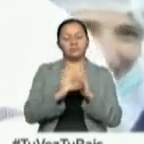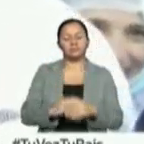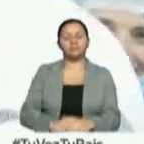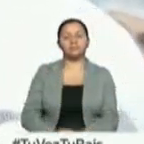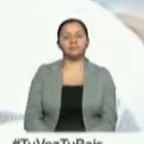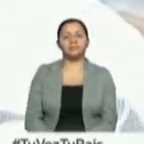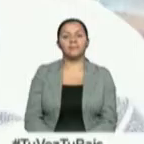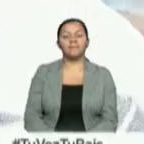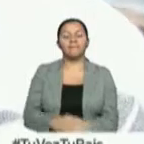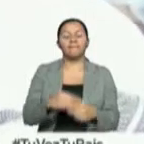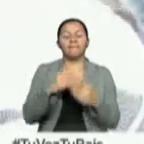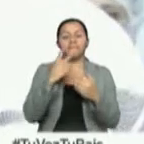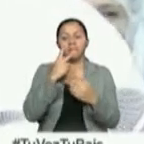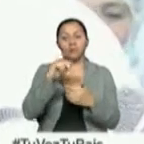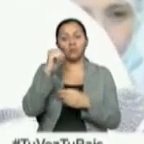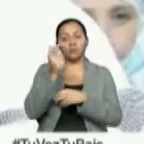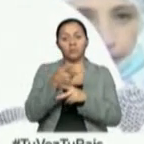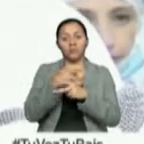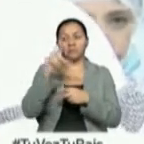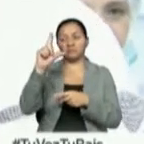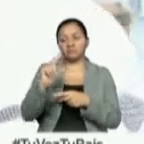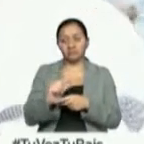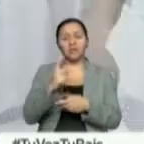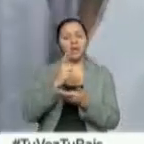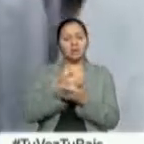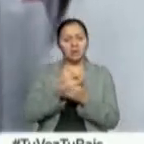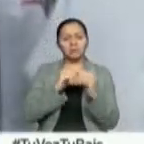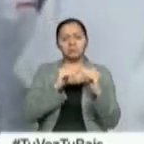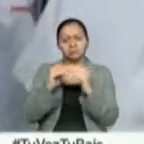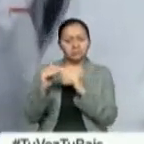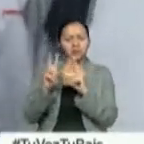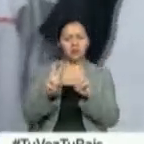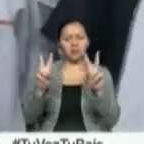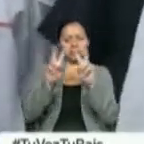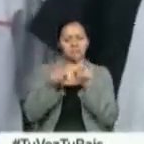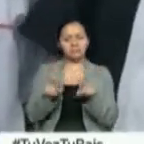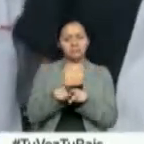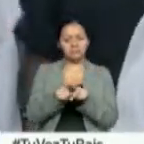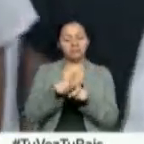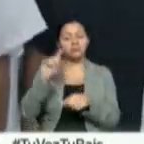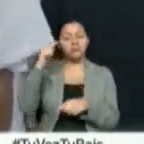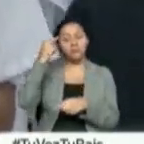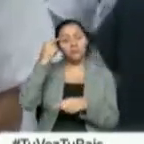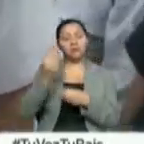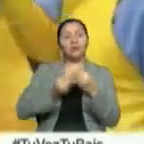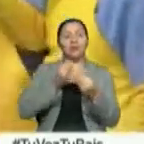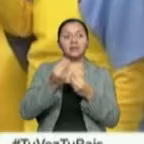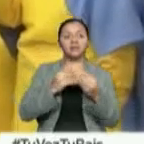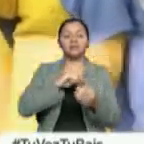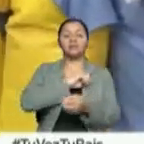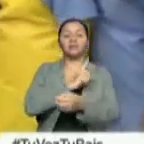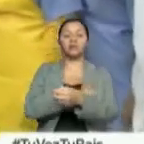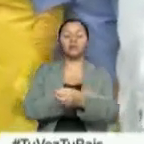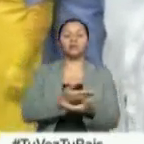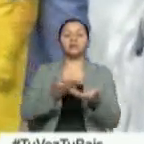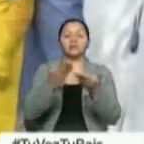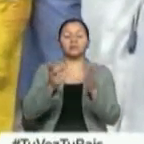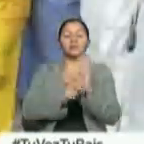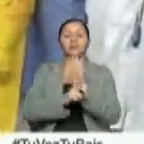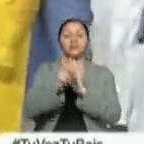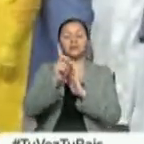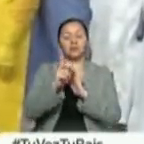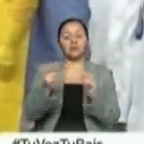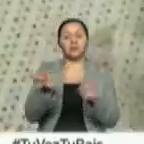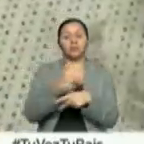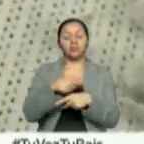estabilidad respecto a otros productos que se han bajado sus precios sustancialmente de esta manera el gobierno nacional fortalece el desarrollo de la matriz